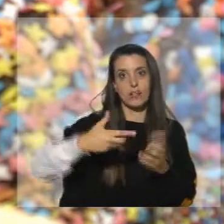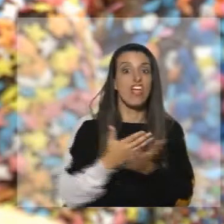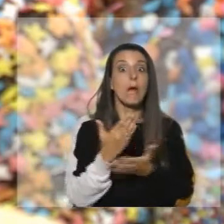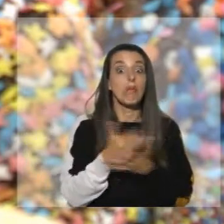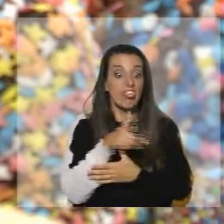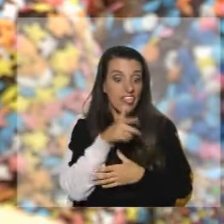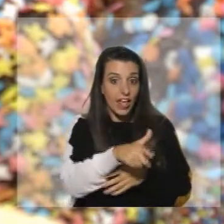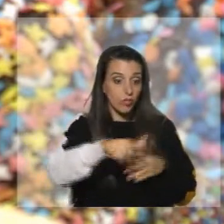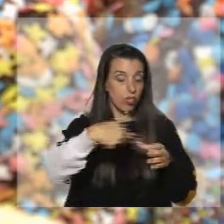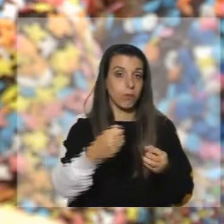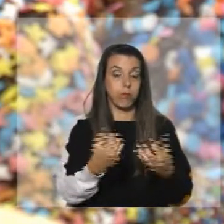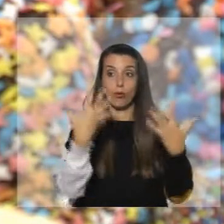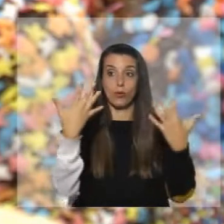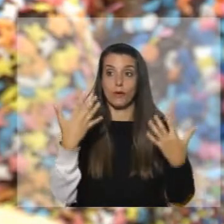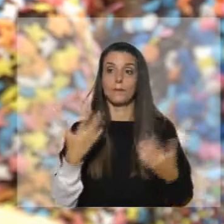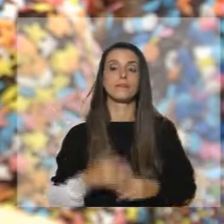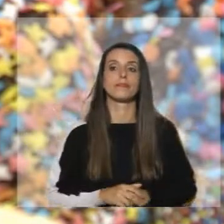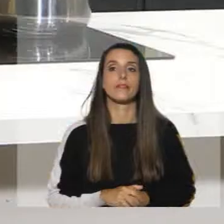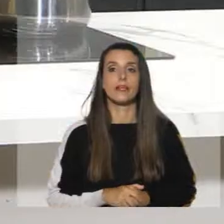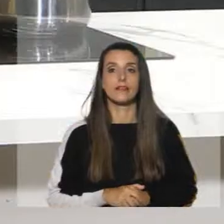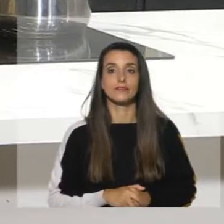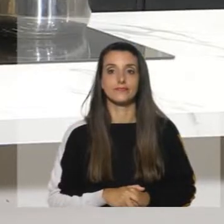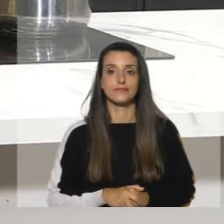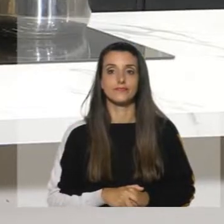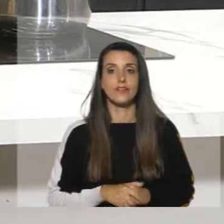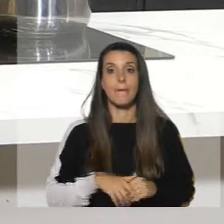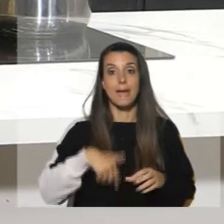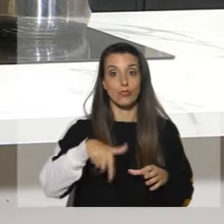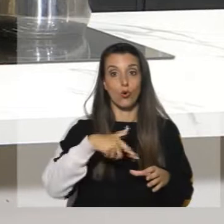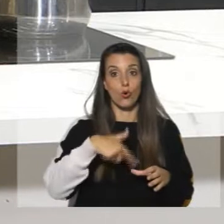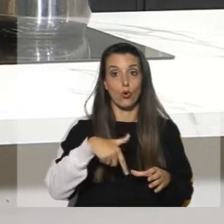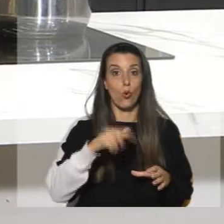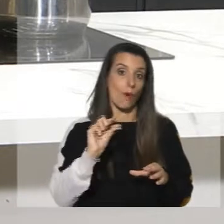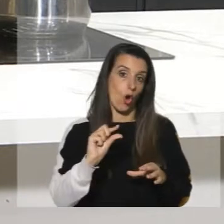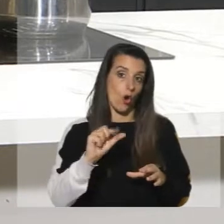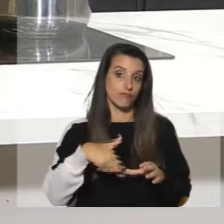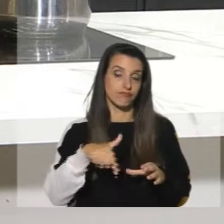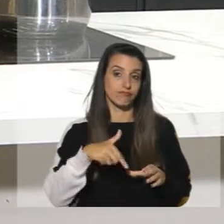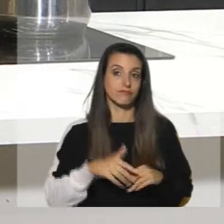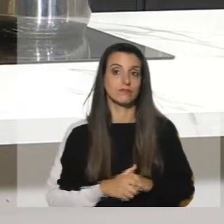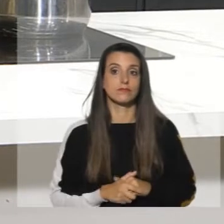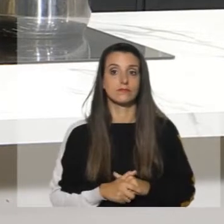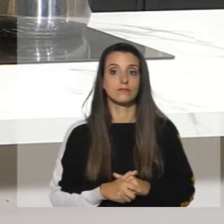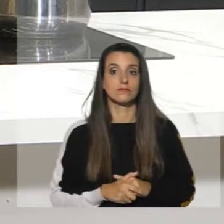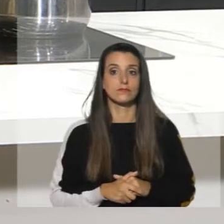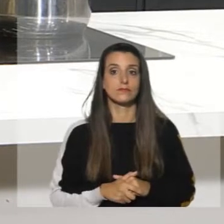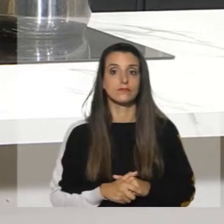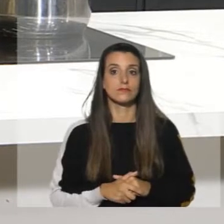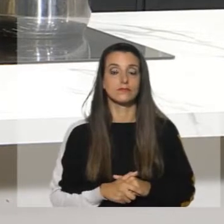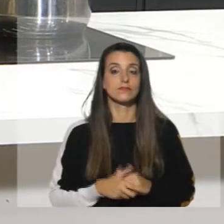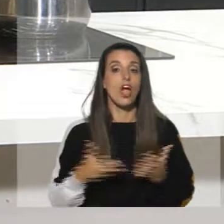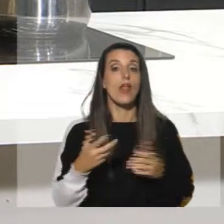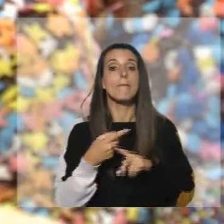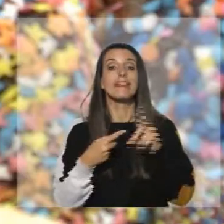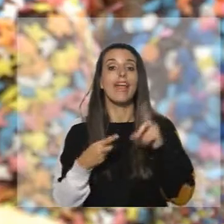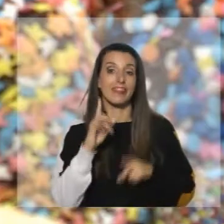Pero estoy muy atenta, ¿viste? Sí, claro. Estoy muy atenta. Mezclo un poco. Y ahí sí. Con la batidora y voy con la mitad de